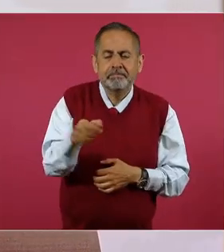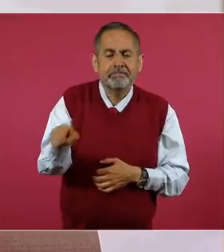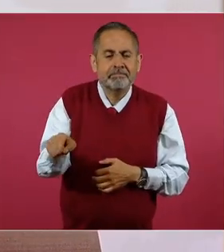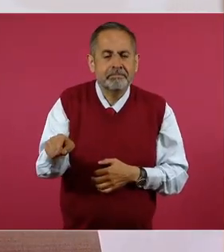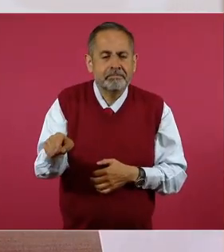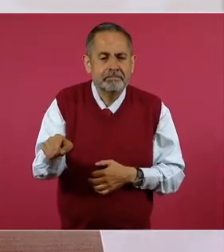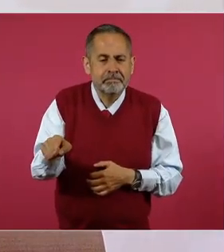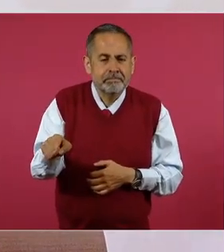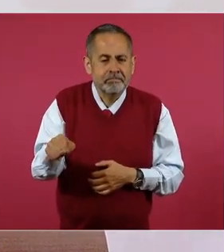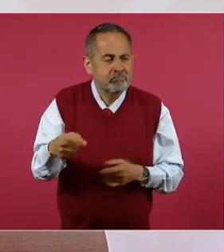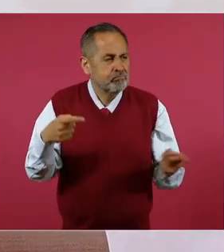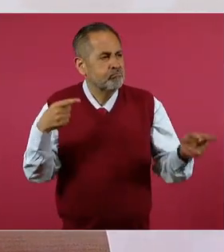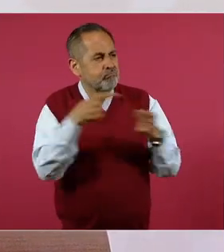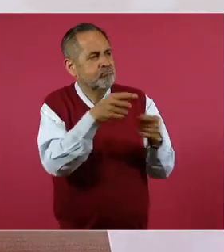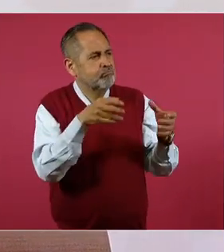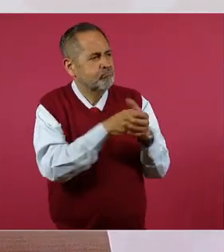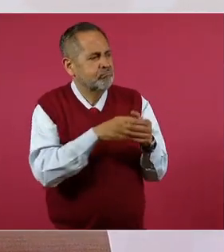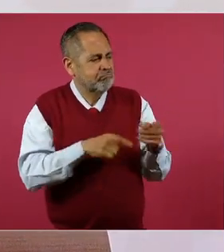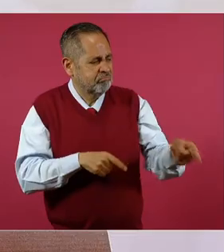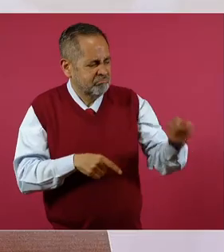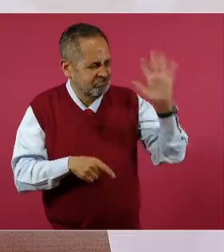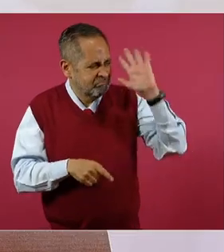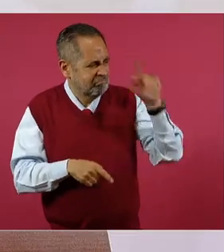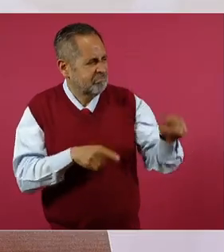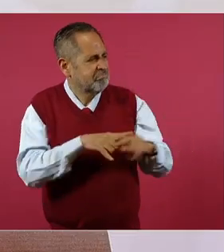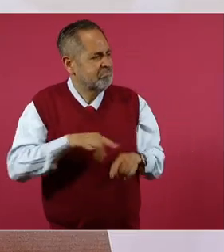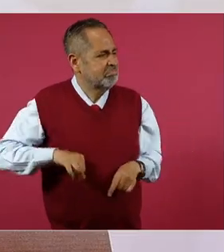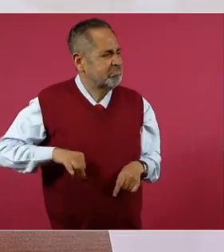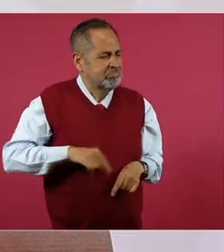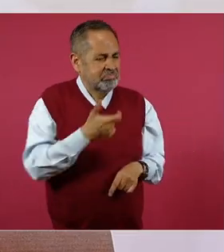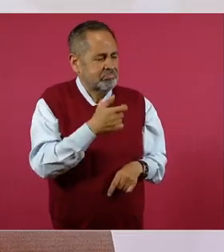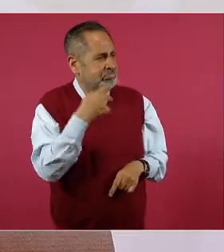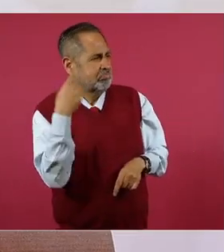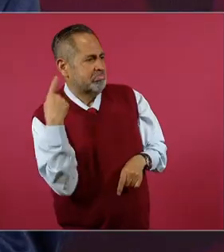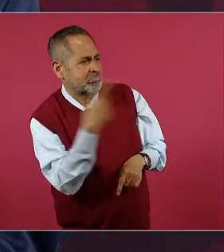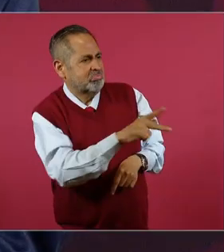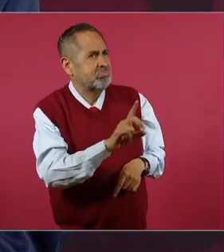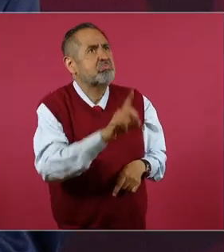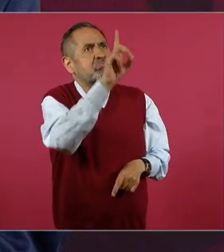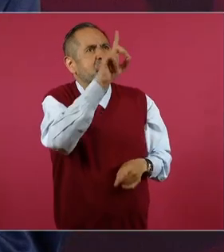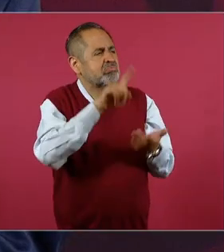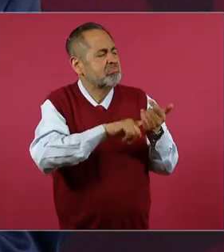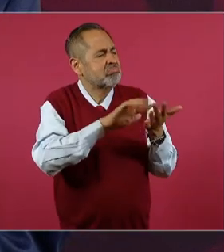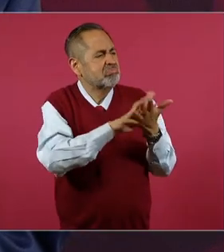a los oligarcas, lo único que les importa es el dinero. El Dios de ustedes,